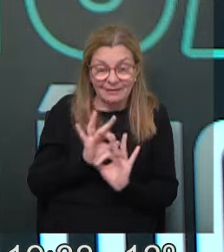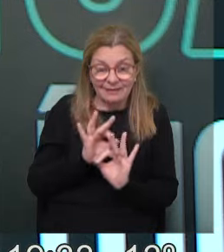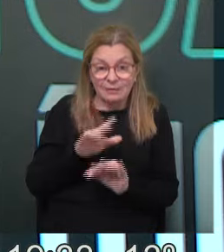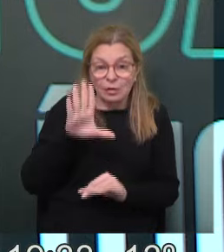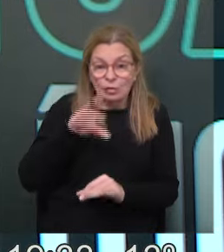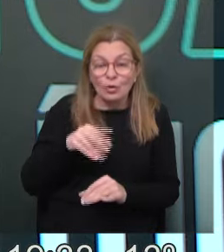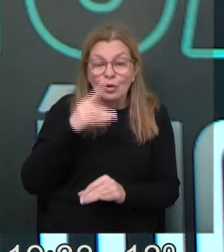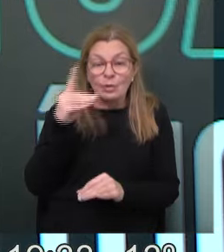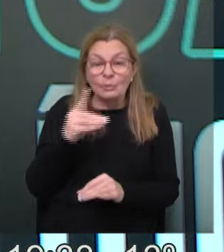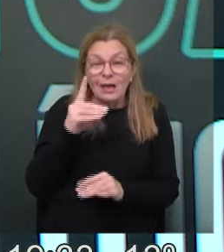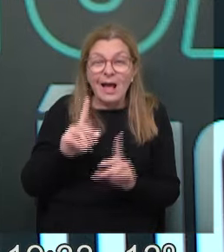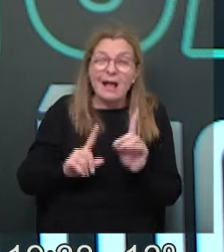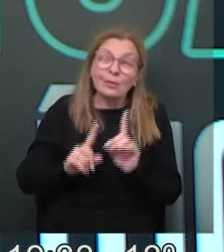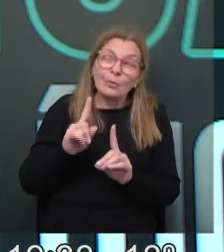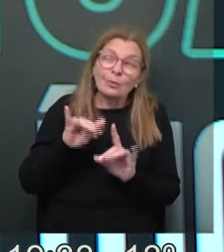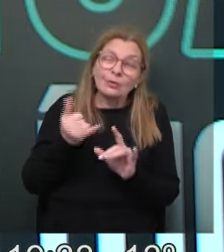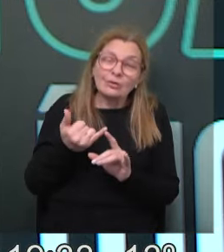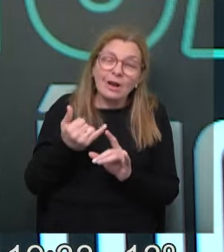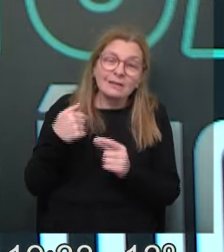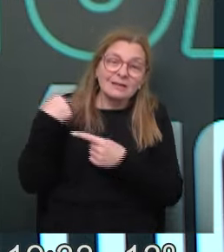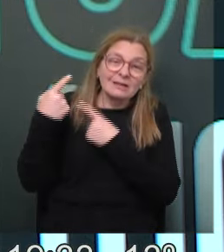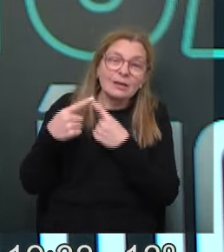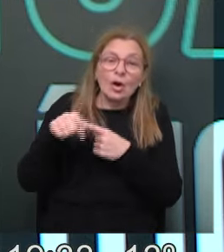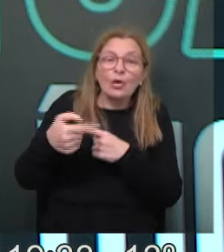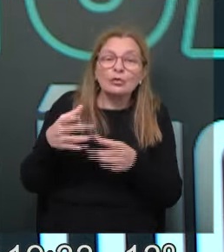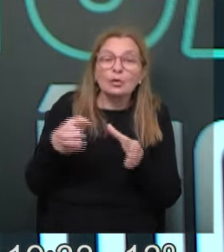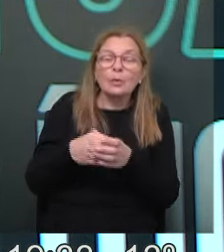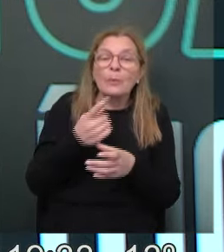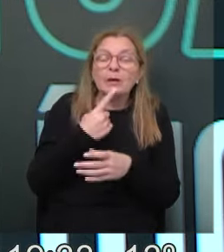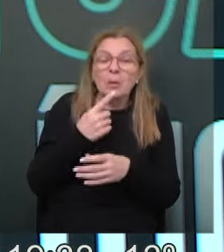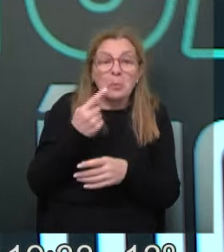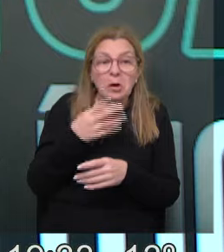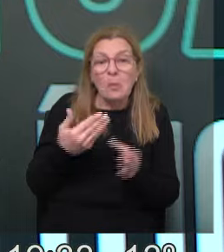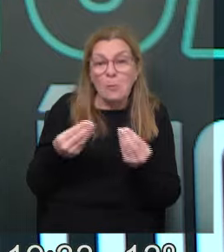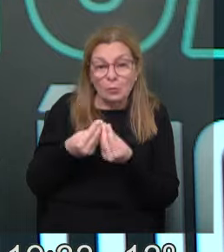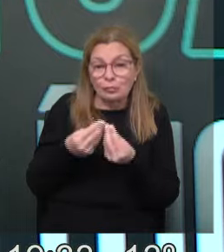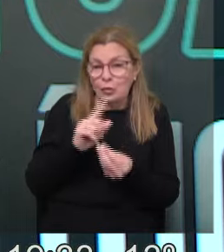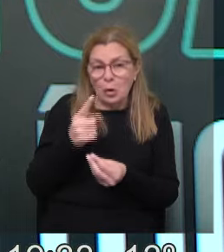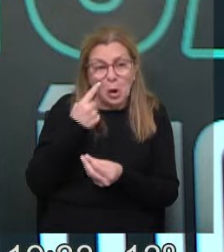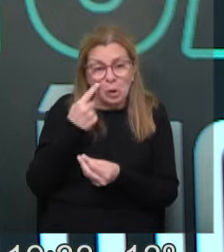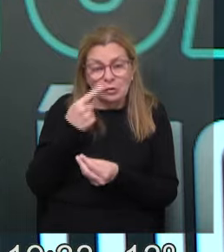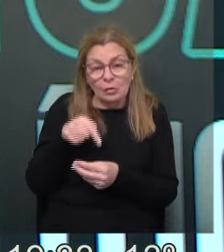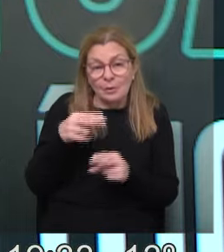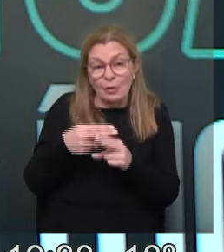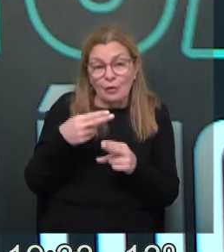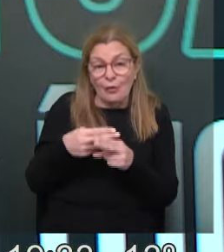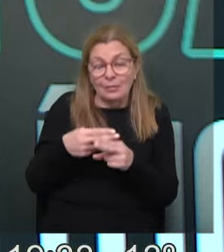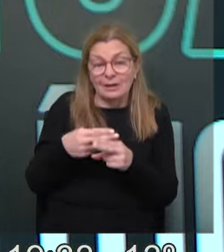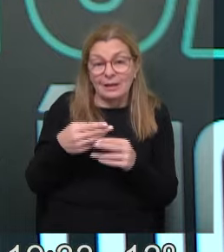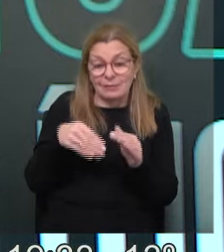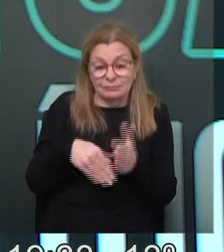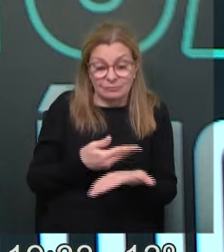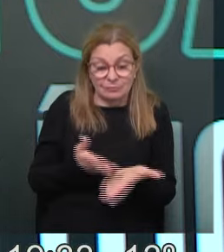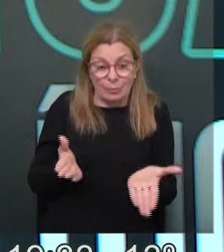los diputados salvo algunos que sí ya había tenido trayectoria en otros partidos pero la mayoría no eran conocidos Hoy estamos hablando de nombres que son parte de la escena